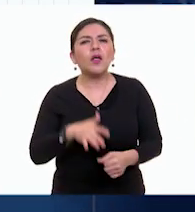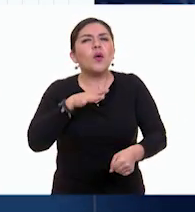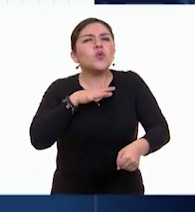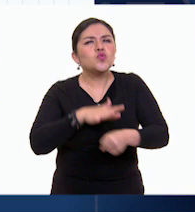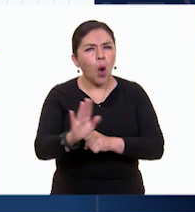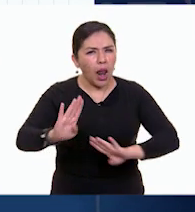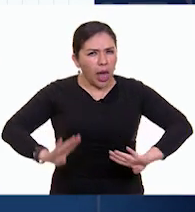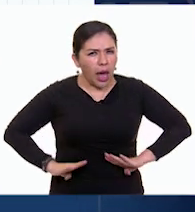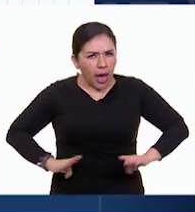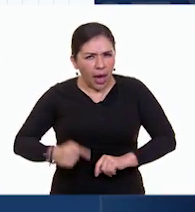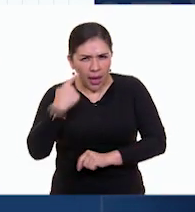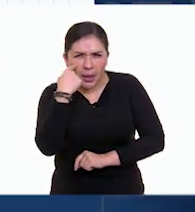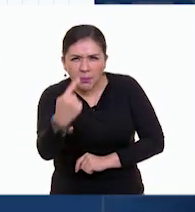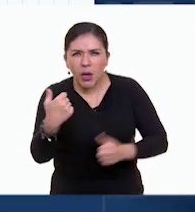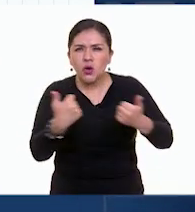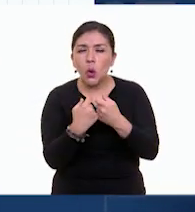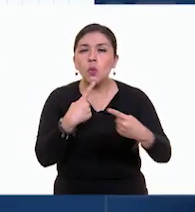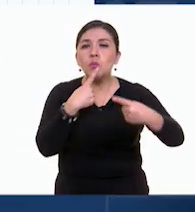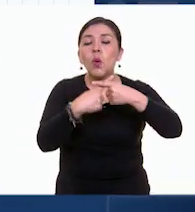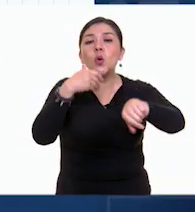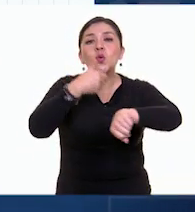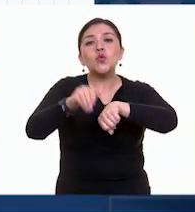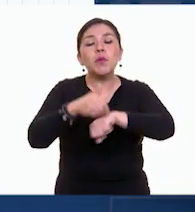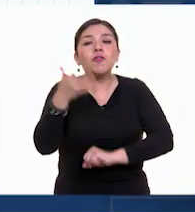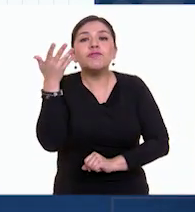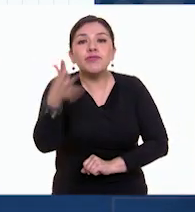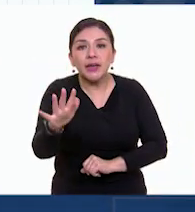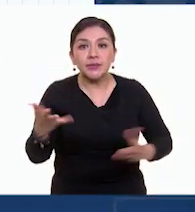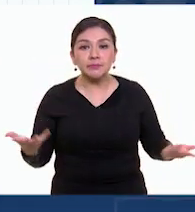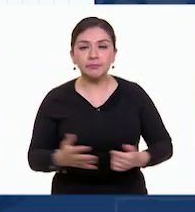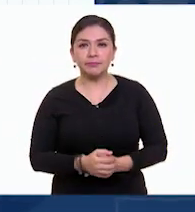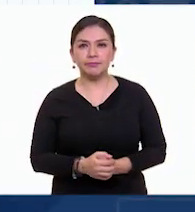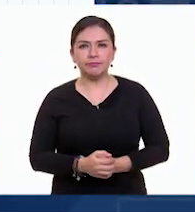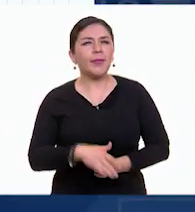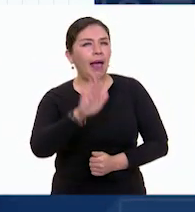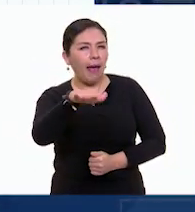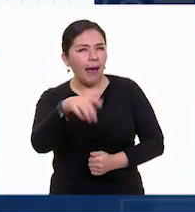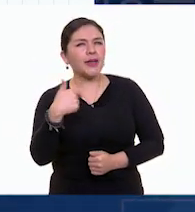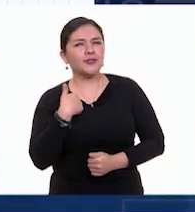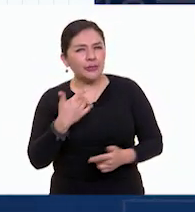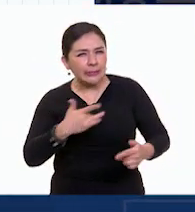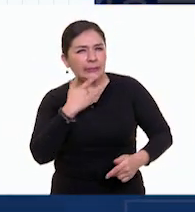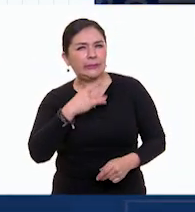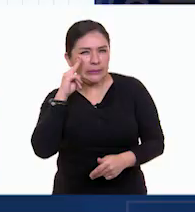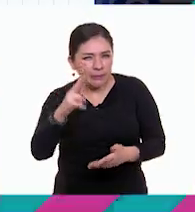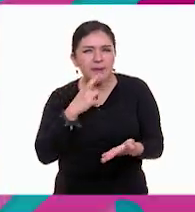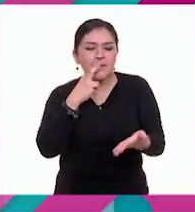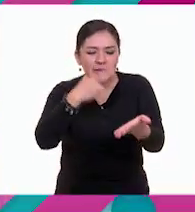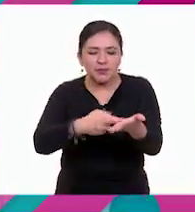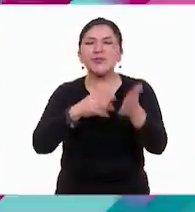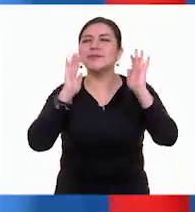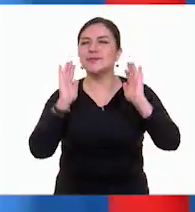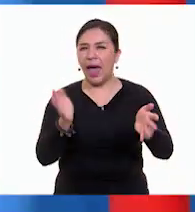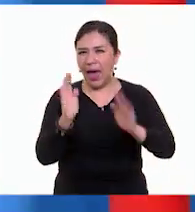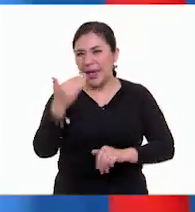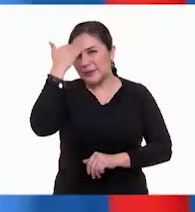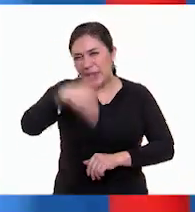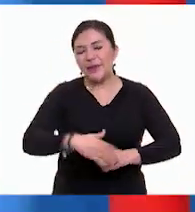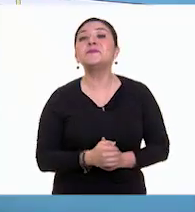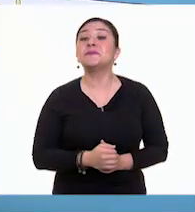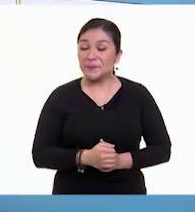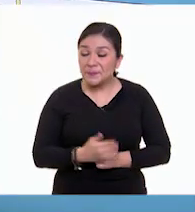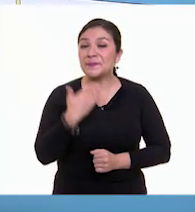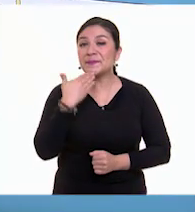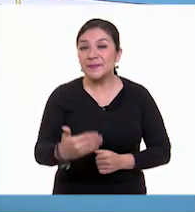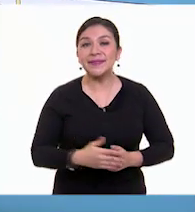las características de los múltiplos de 10? Maestra, yo ya tengo mis respuestas aquí todas mentalmente. Muy